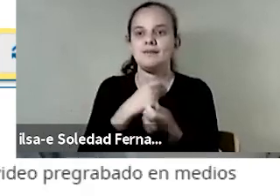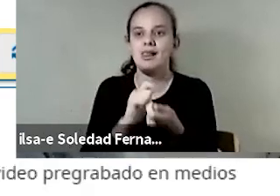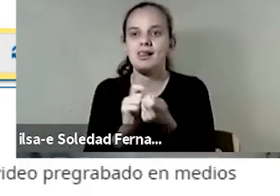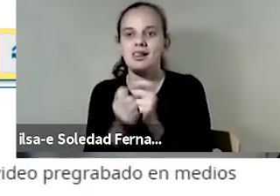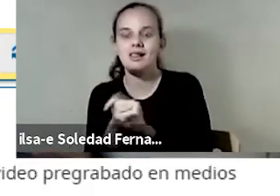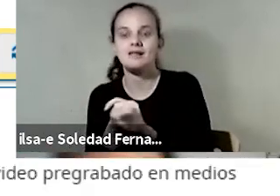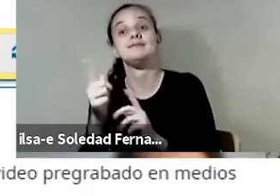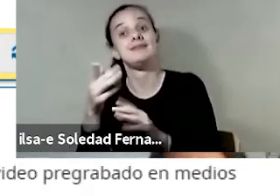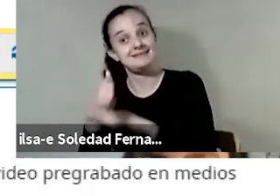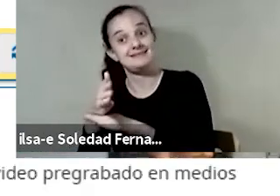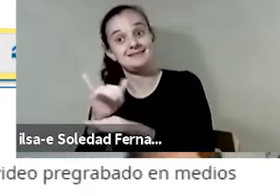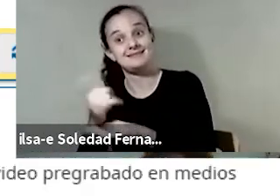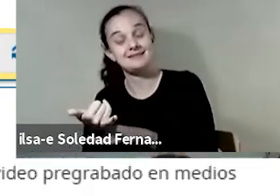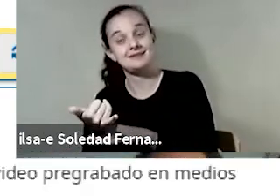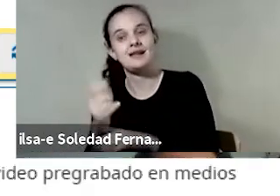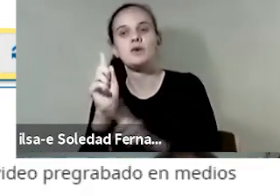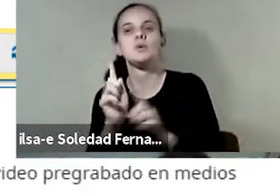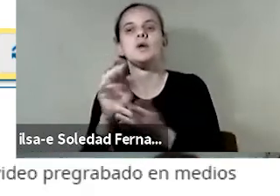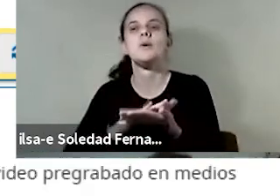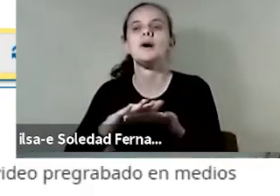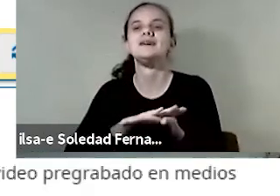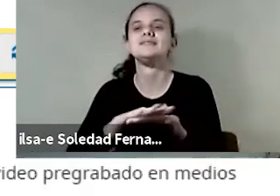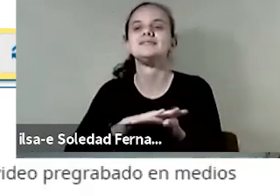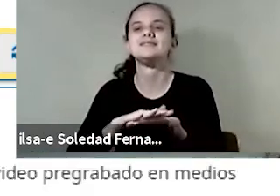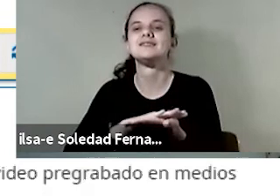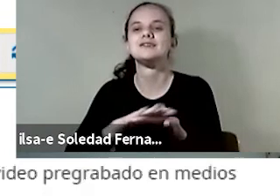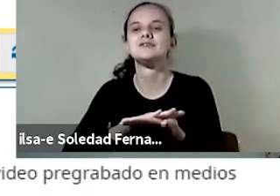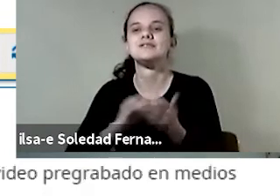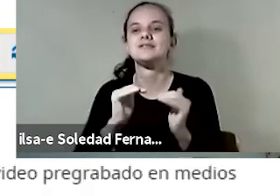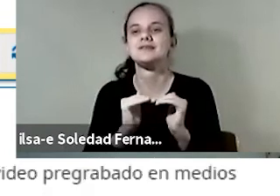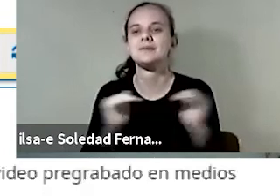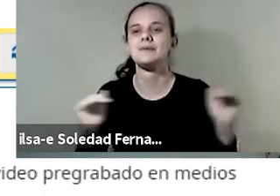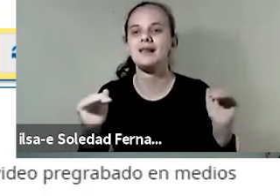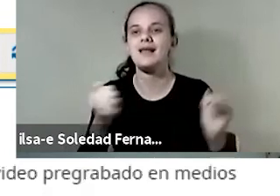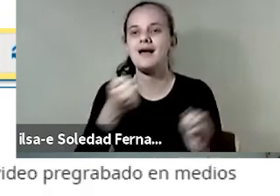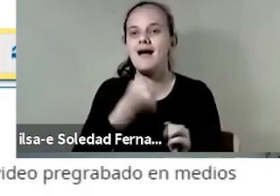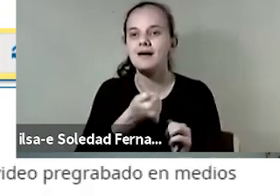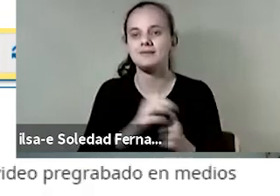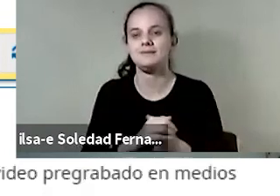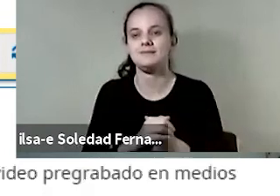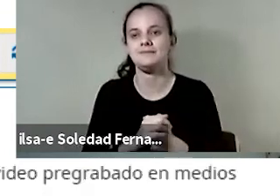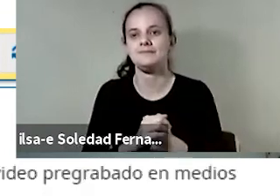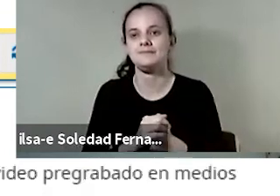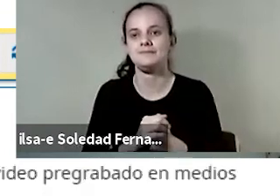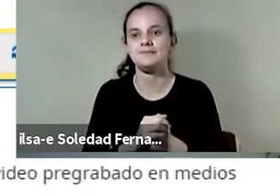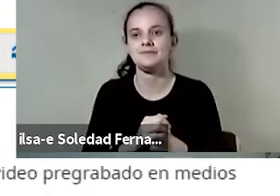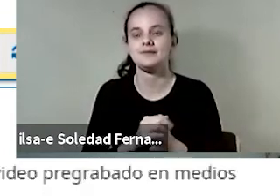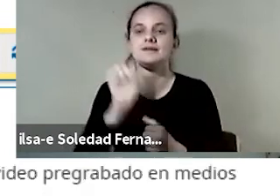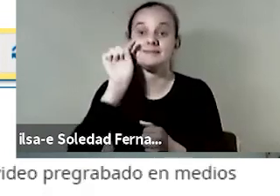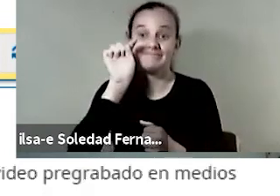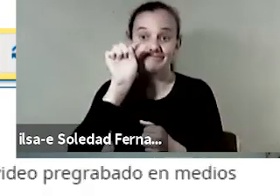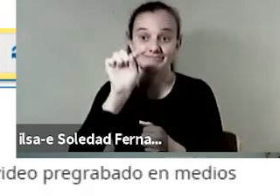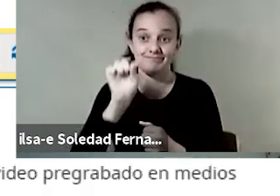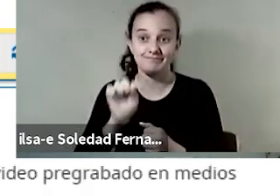es accesible, pero queremos de a poco ir convirtiendo en accesible, lo que podemos hacer es empezar por las pautas básicas, que son las